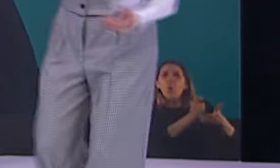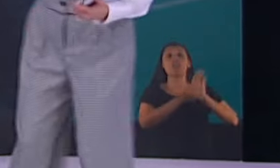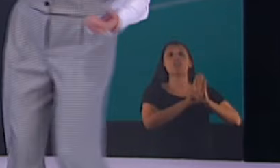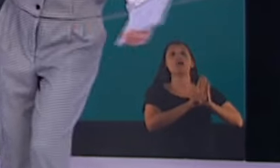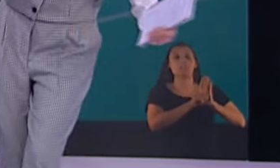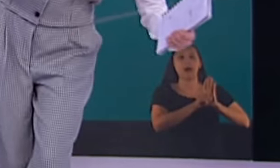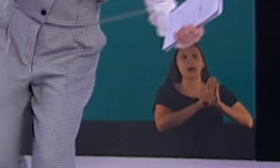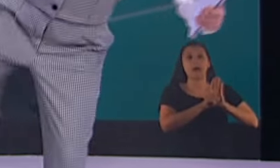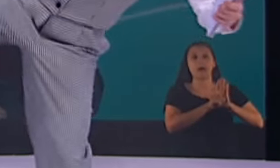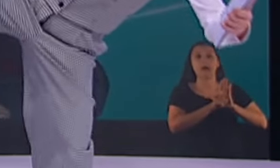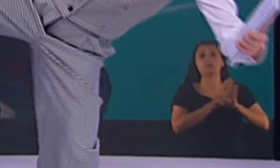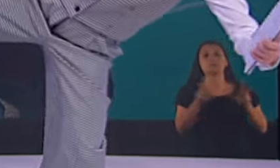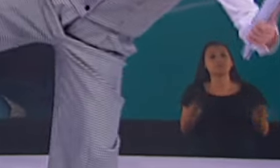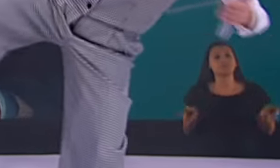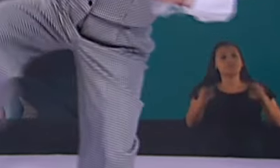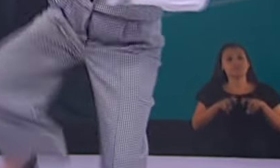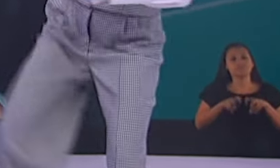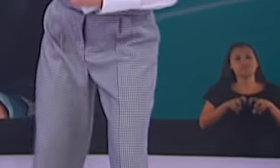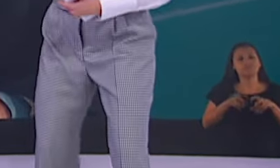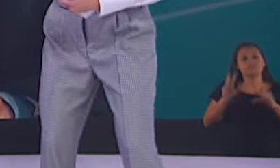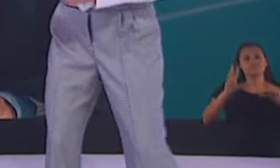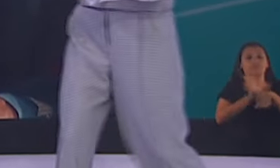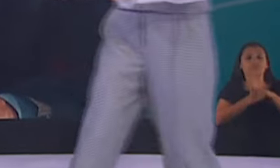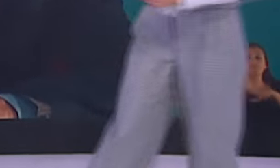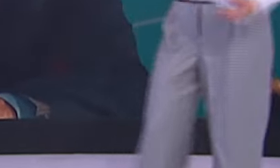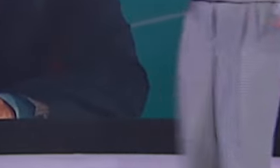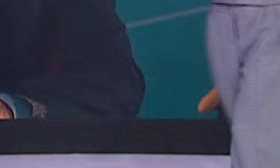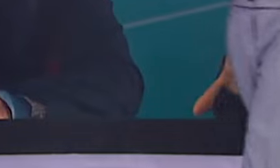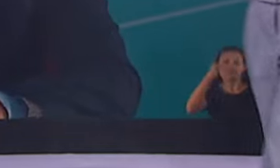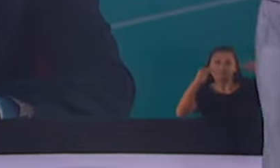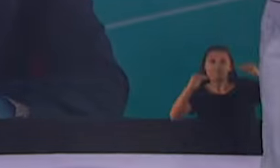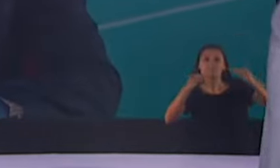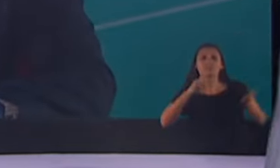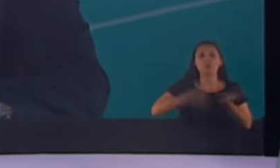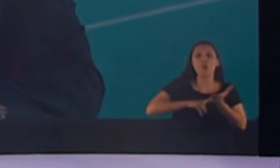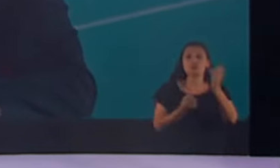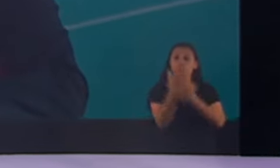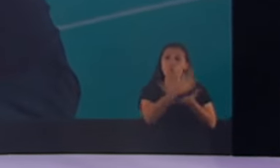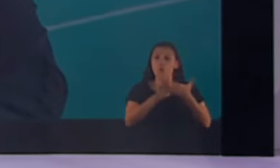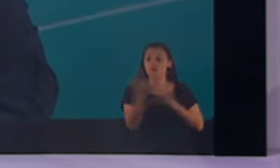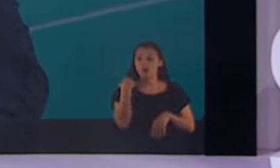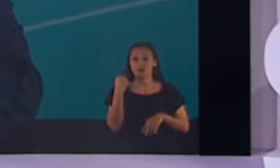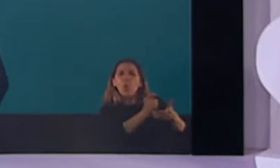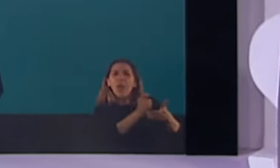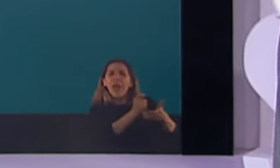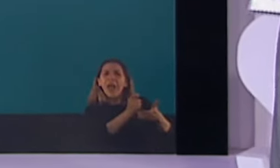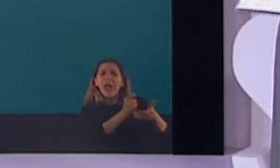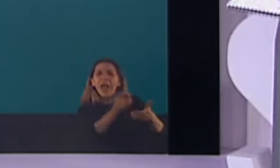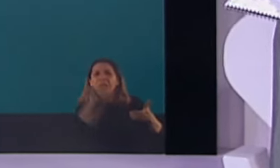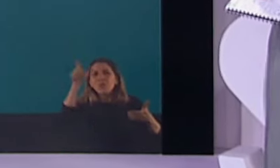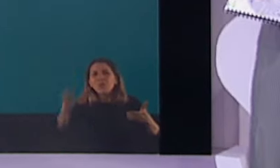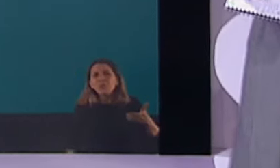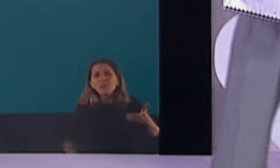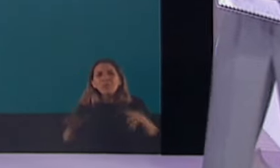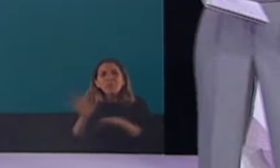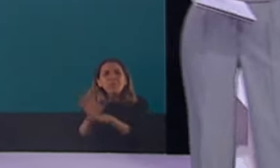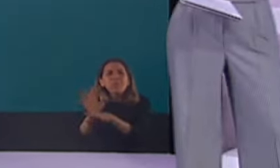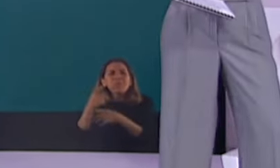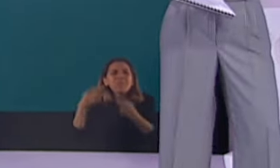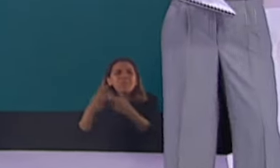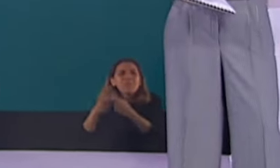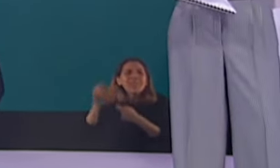una cosa. No, perdón, no, sí. Pero es como ahí. Sí, tipo interna de gobierno, más o menos. No una sé, cosa por el digo. Estilo. Bueno, estamos arrancando. Día lunes, pero es como